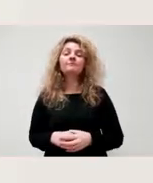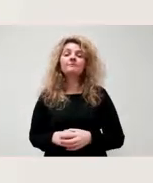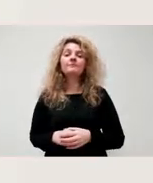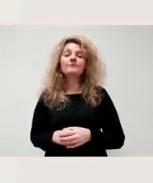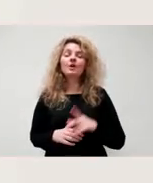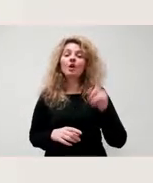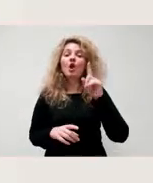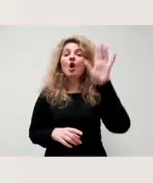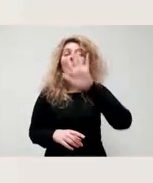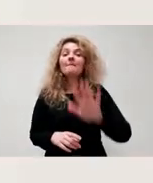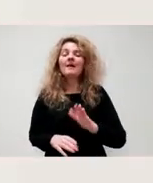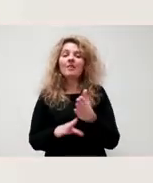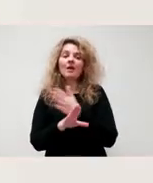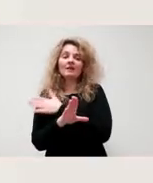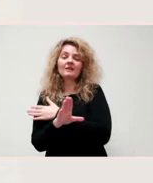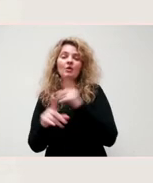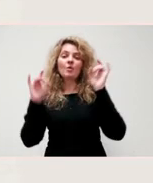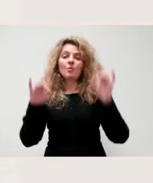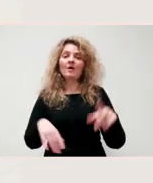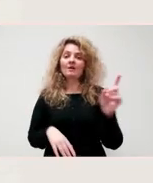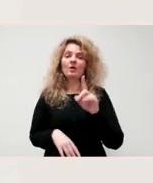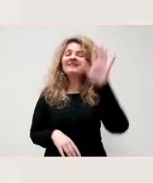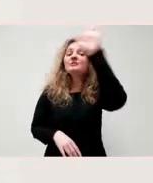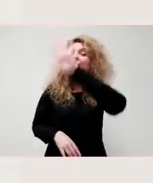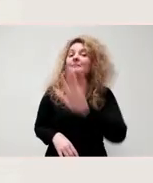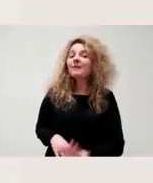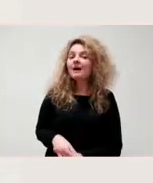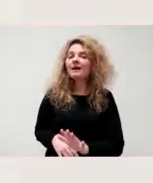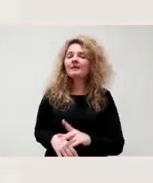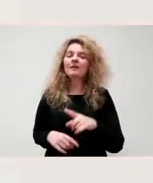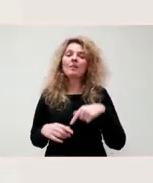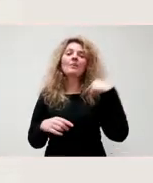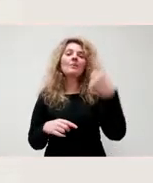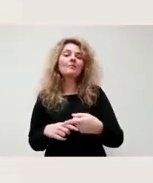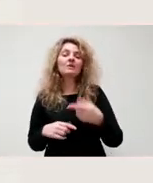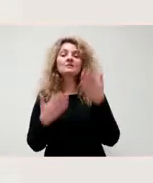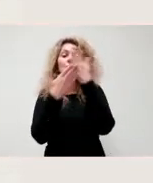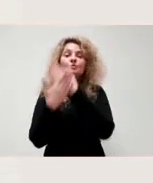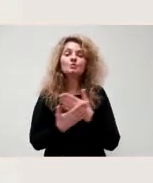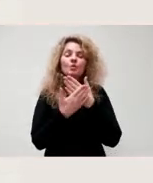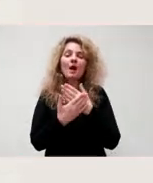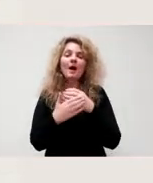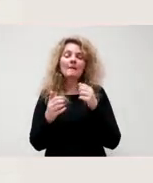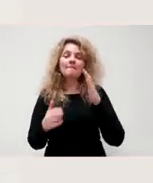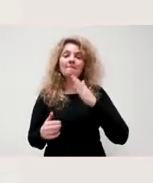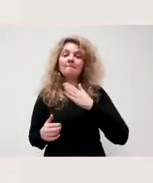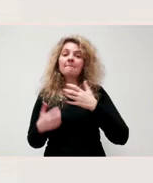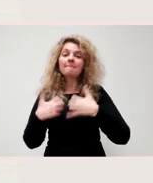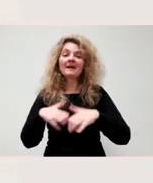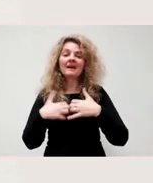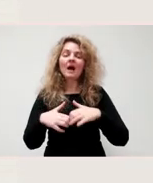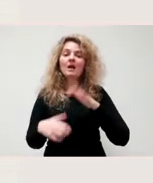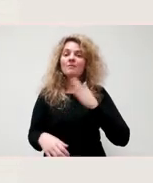anteriores. Ben, isto tan só é unha hipótese, porque cando se pasou a estudiar as